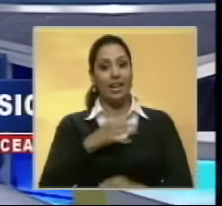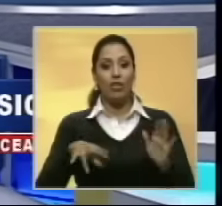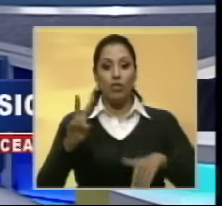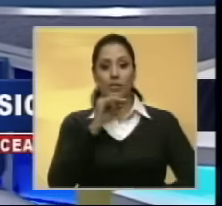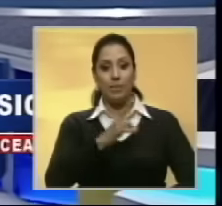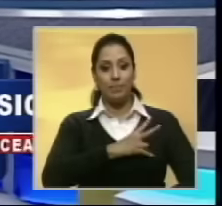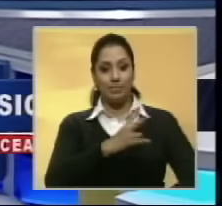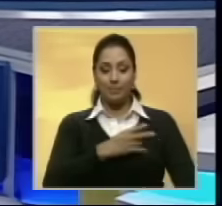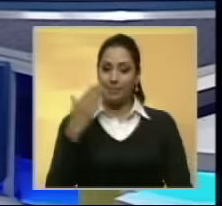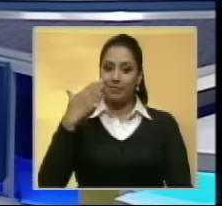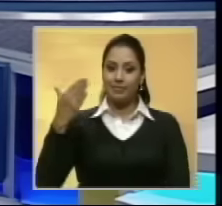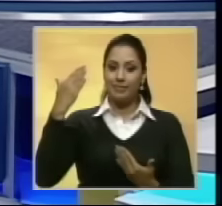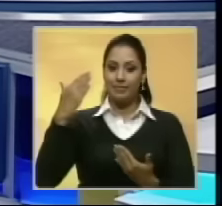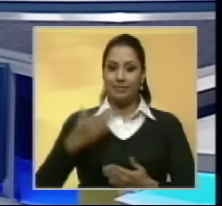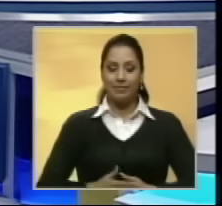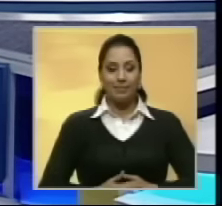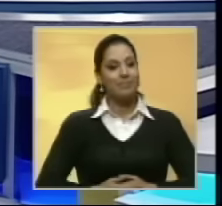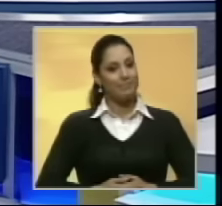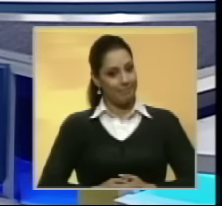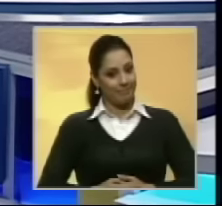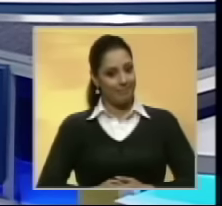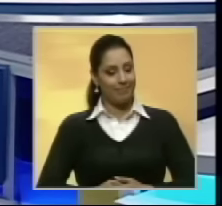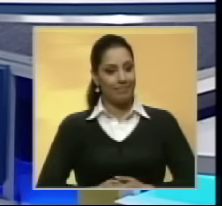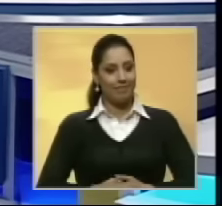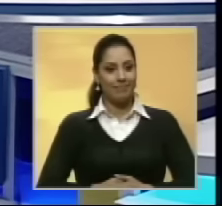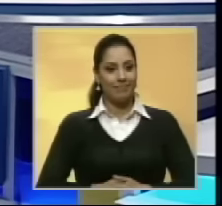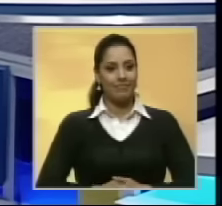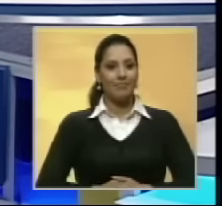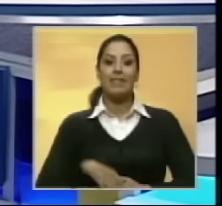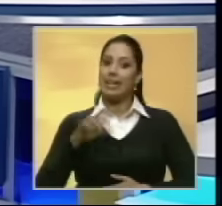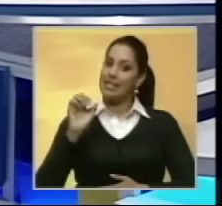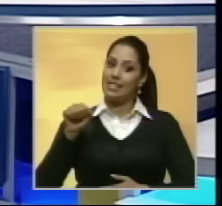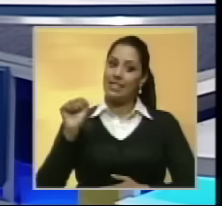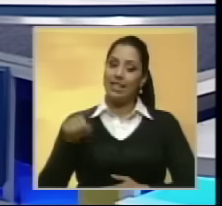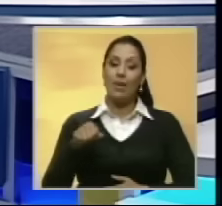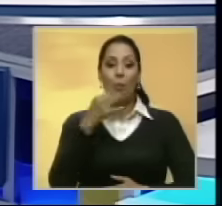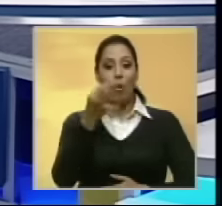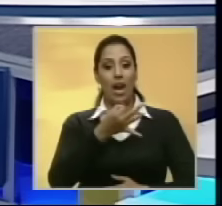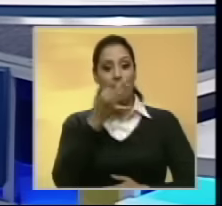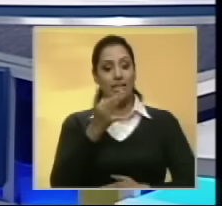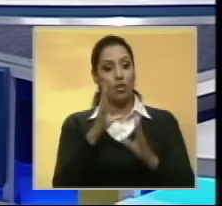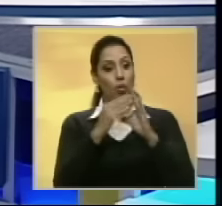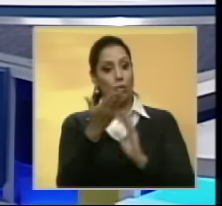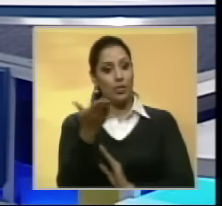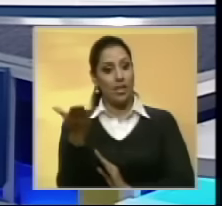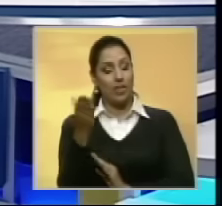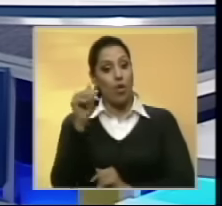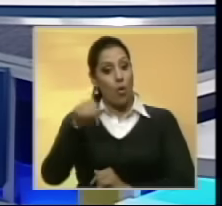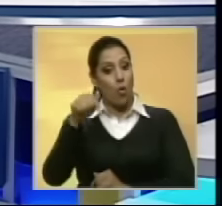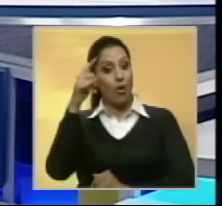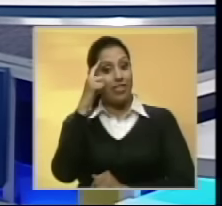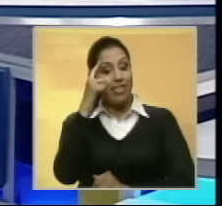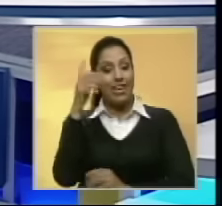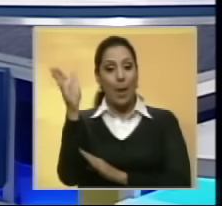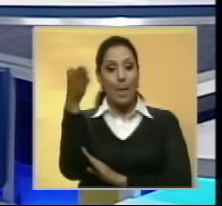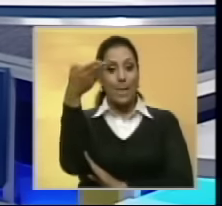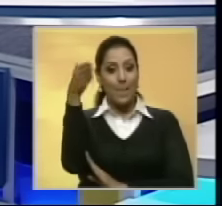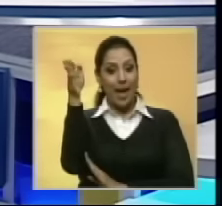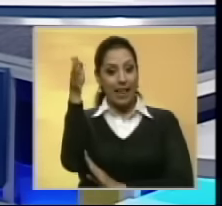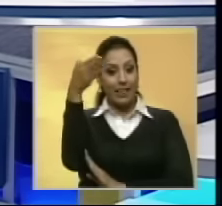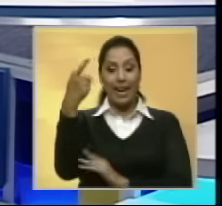sean bienvenidos a la emisión meridiana de su noticiero Venevisión. Así es, muy buenas tardes tengan todos. Hoy Día de la